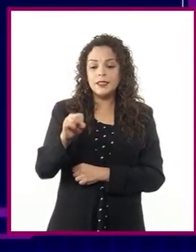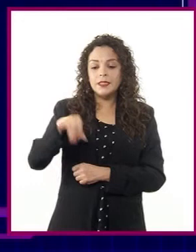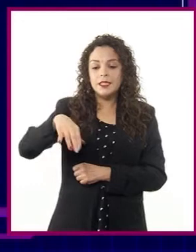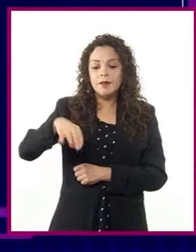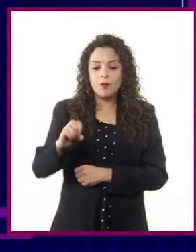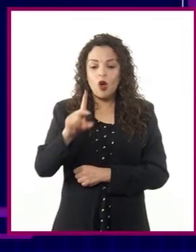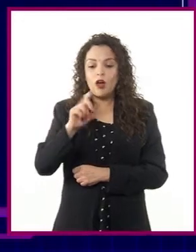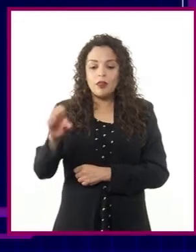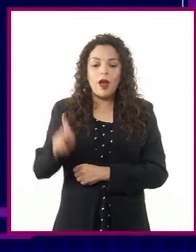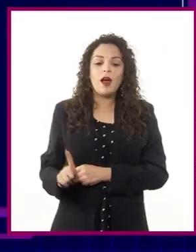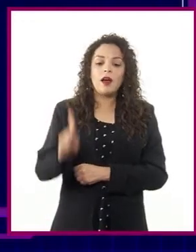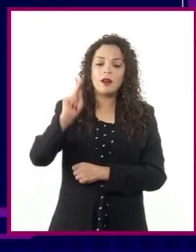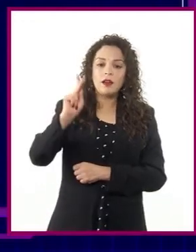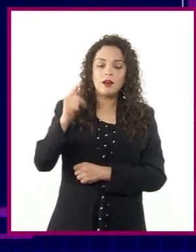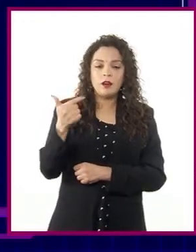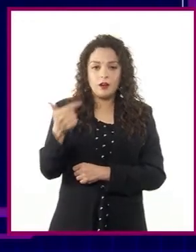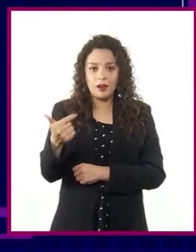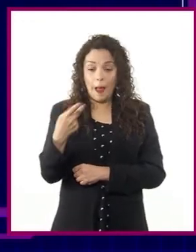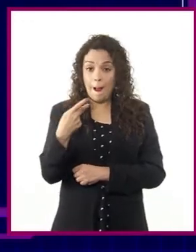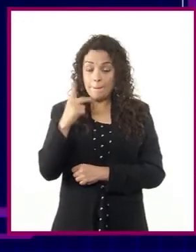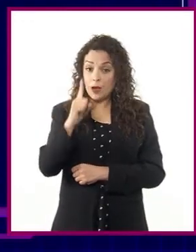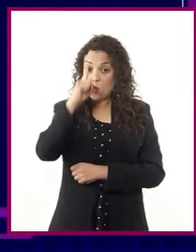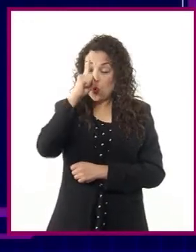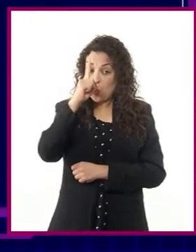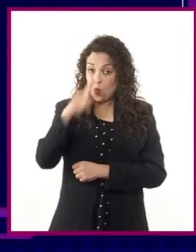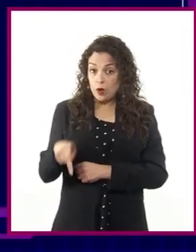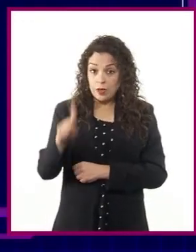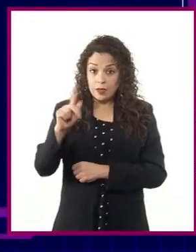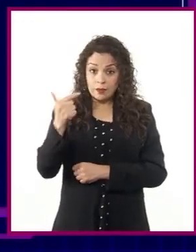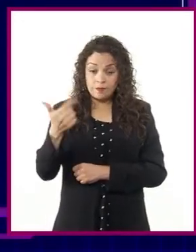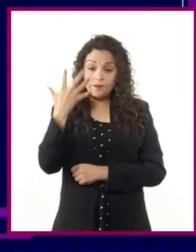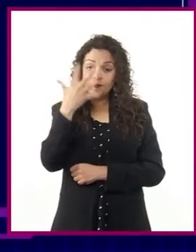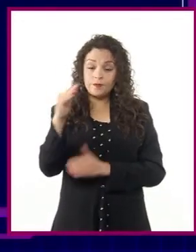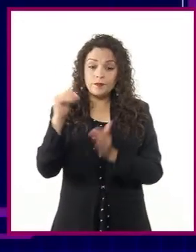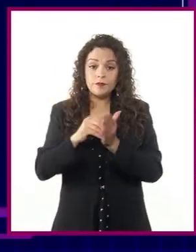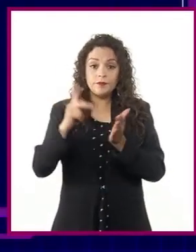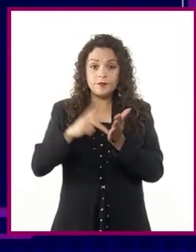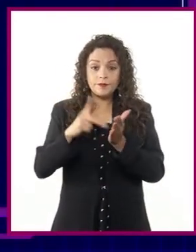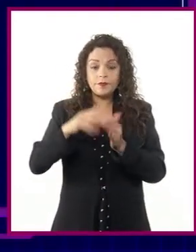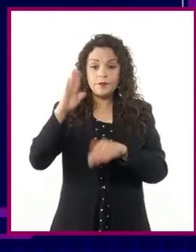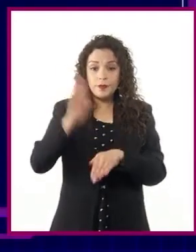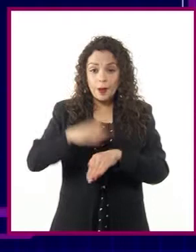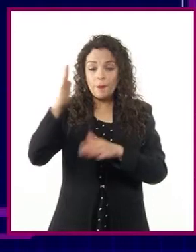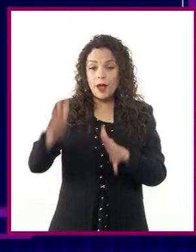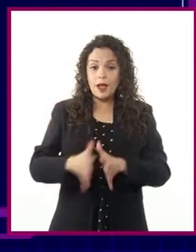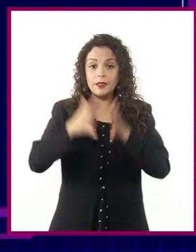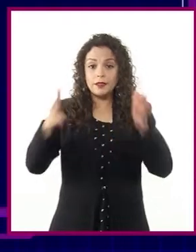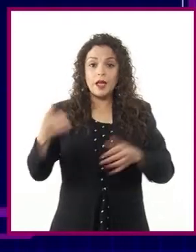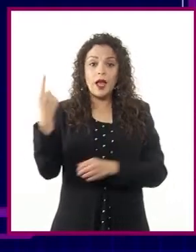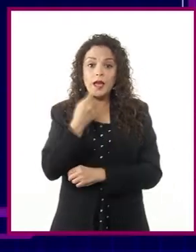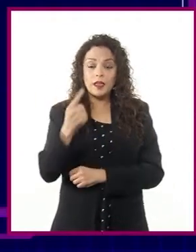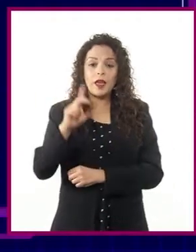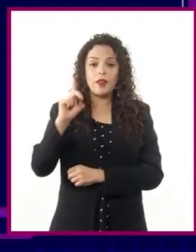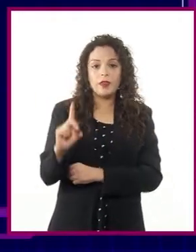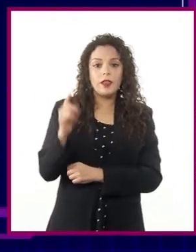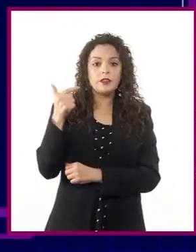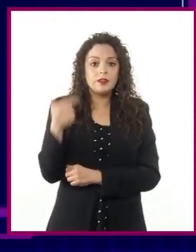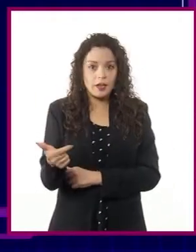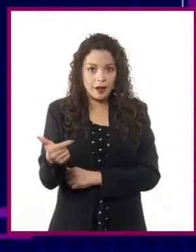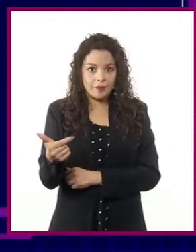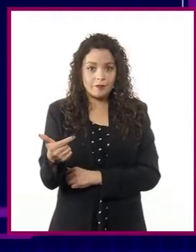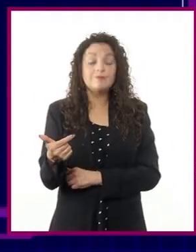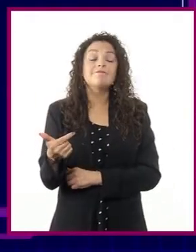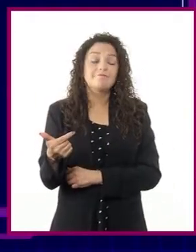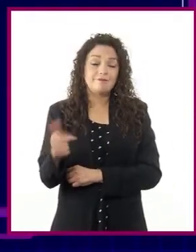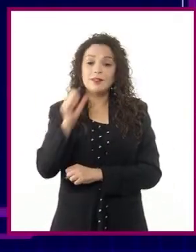también podemos decir que un kilogramo es 10,000 veces más grande que un decigramo, que es lo mismo a